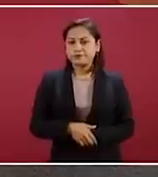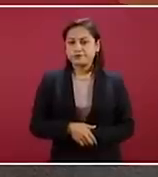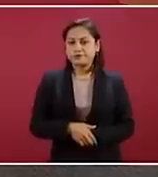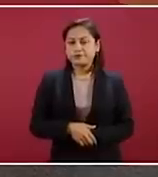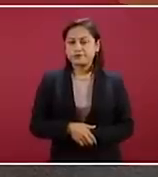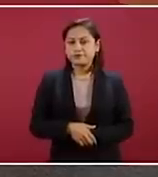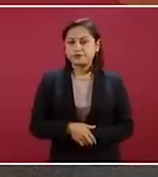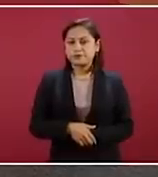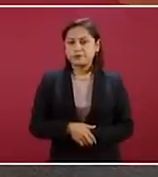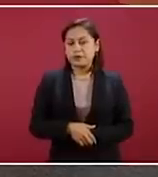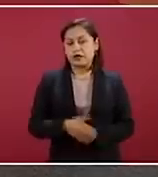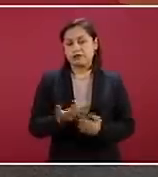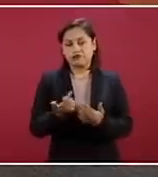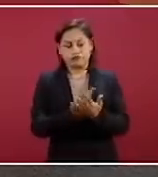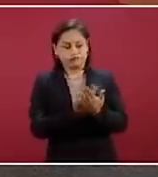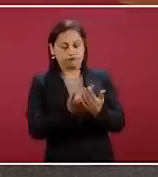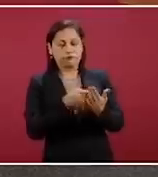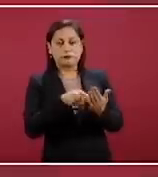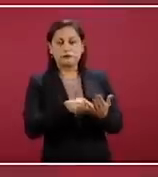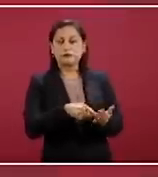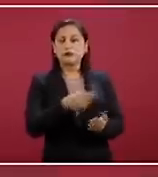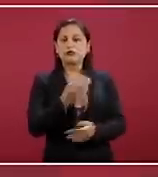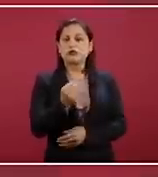Y son 900 mil.